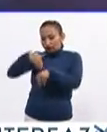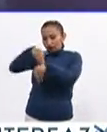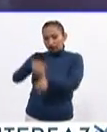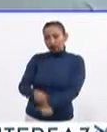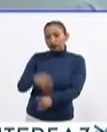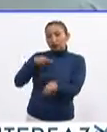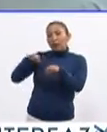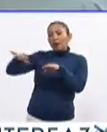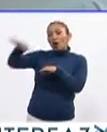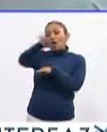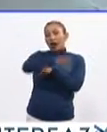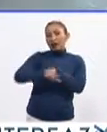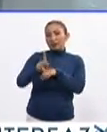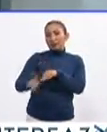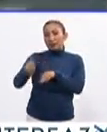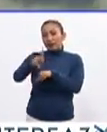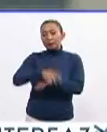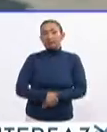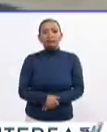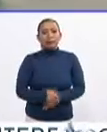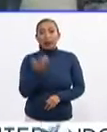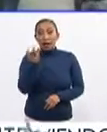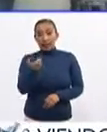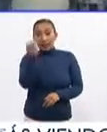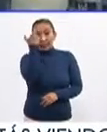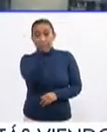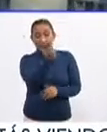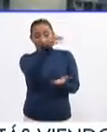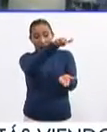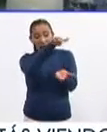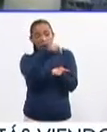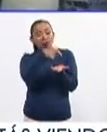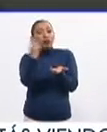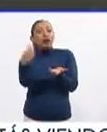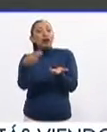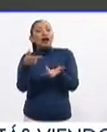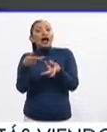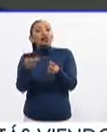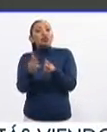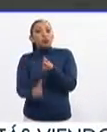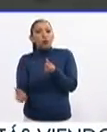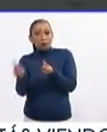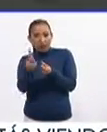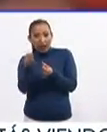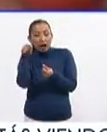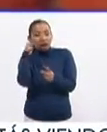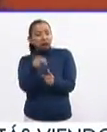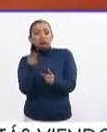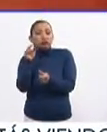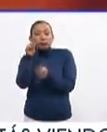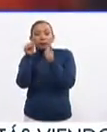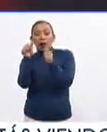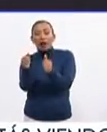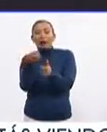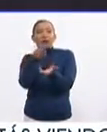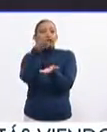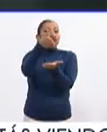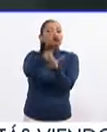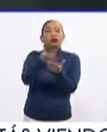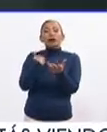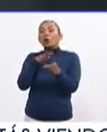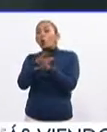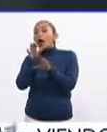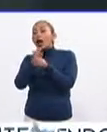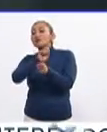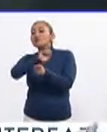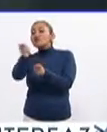de las funciones del sector público. A estos recursos económicos se les denomina gasto público y su orientación, destino y tipo de